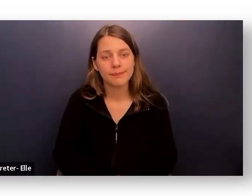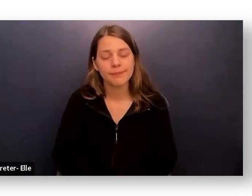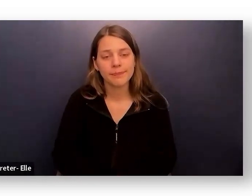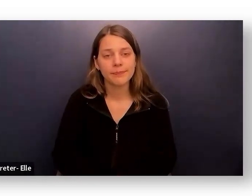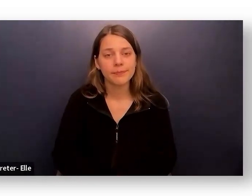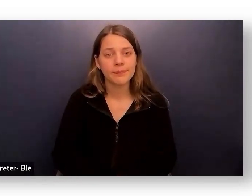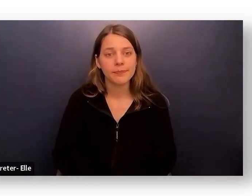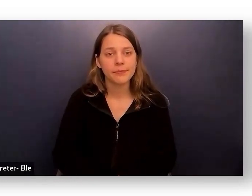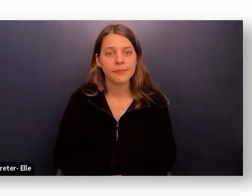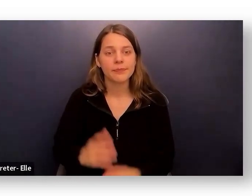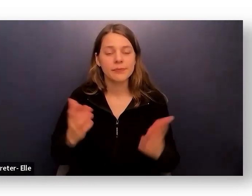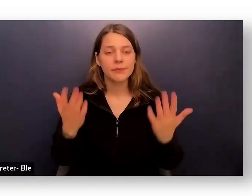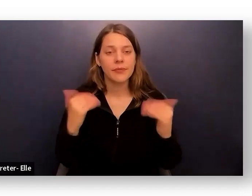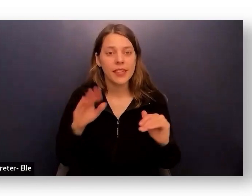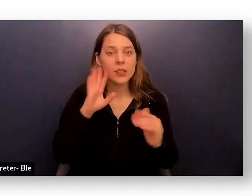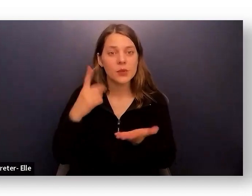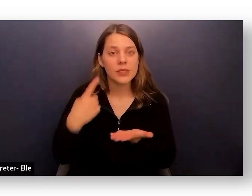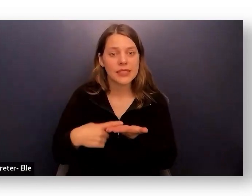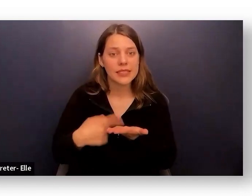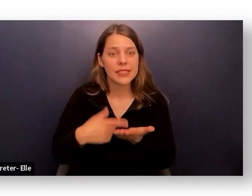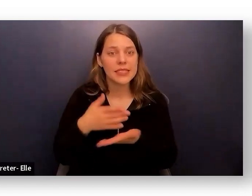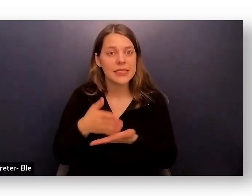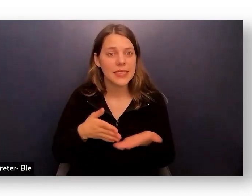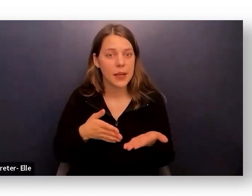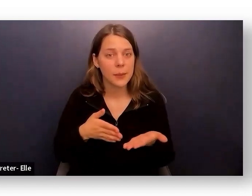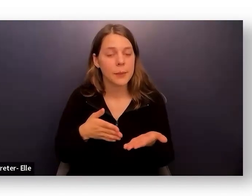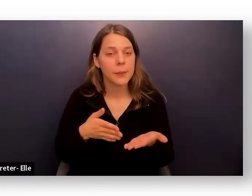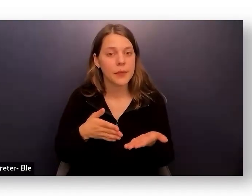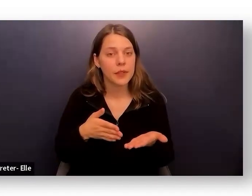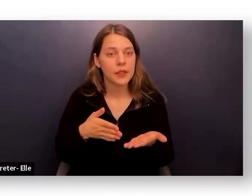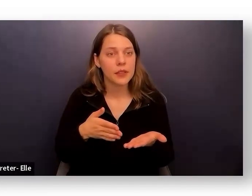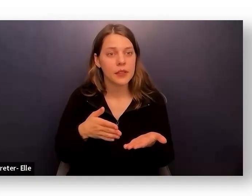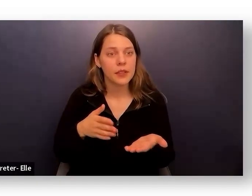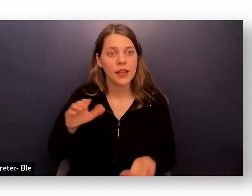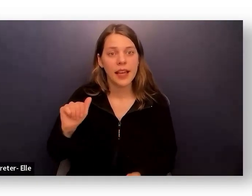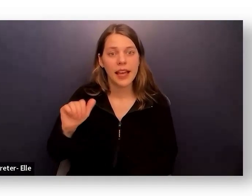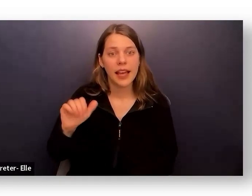Es parte del programa remover todo eso.